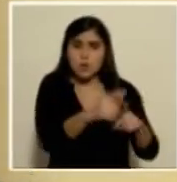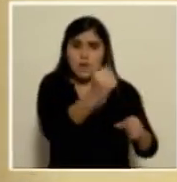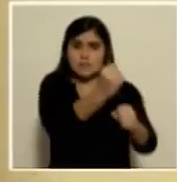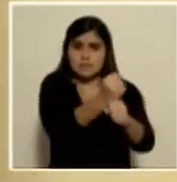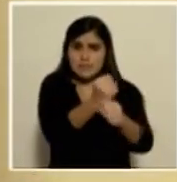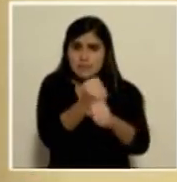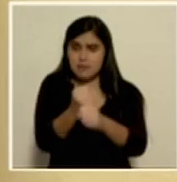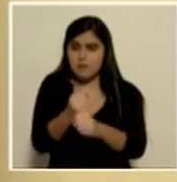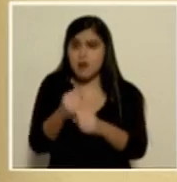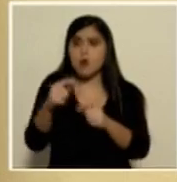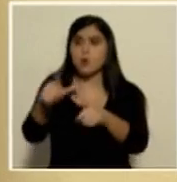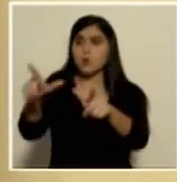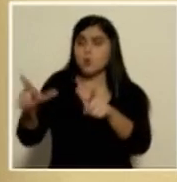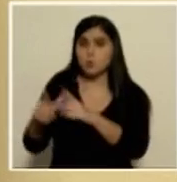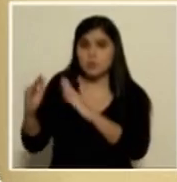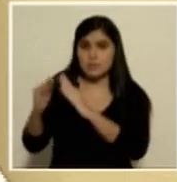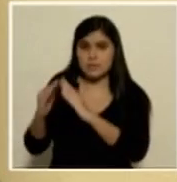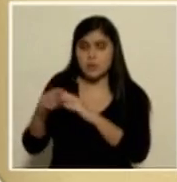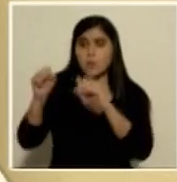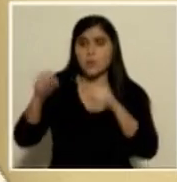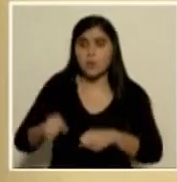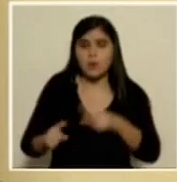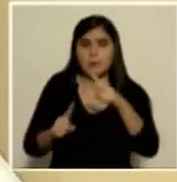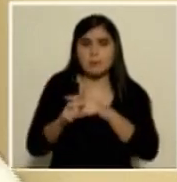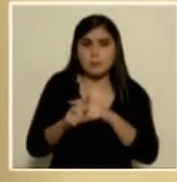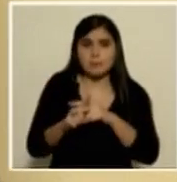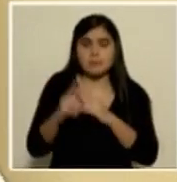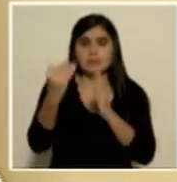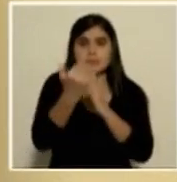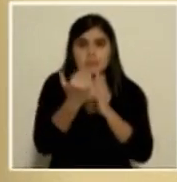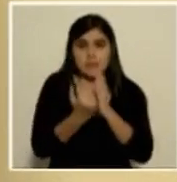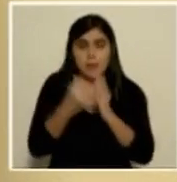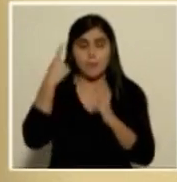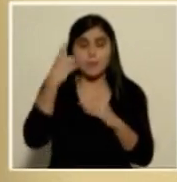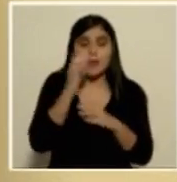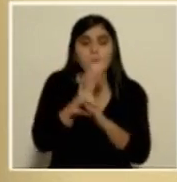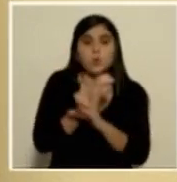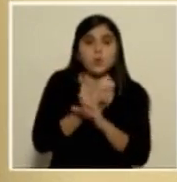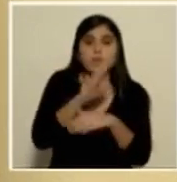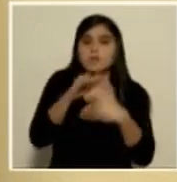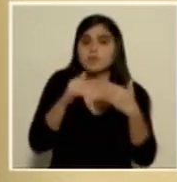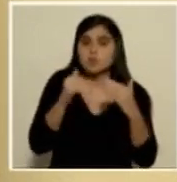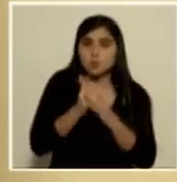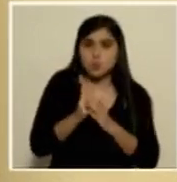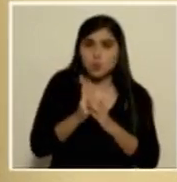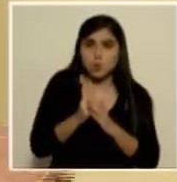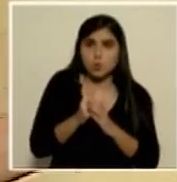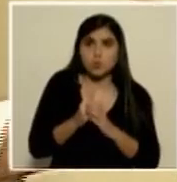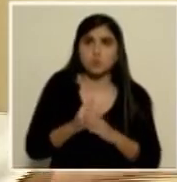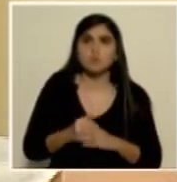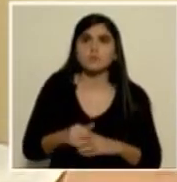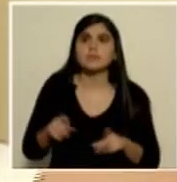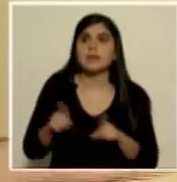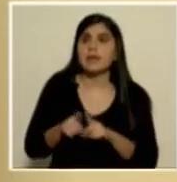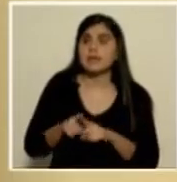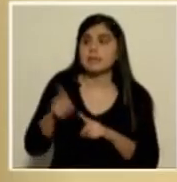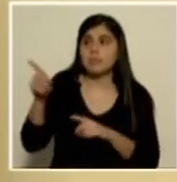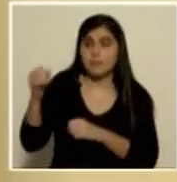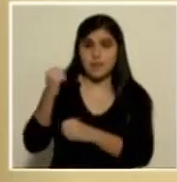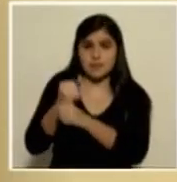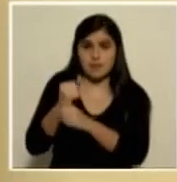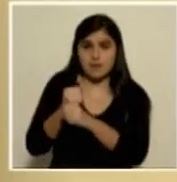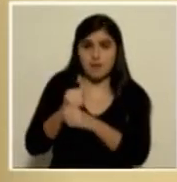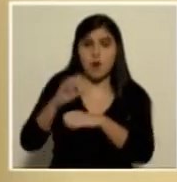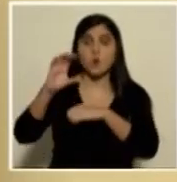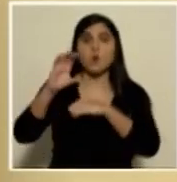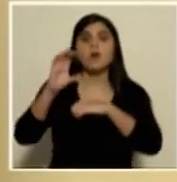habitación puedan aplicarse las medidas para cuidarles y cuidarnos entre todas más y mejor. Y también ahí el trabajo de la Comisión